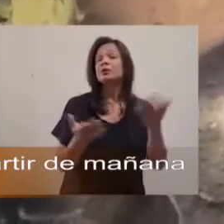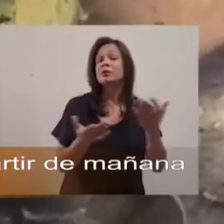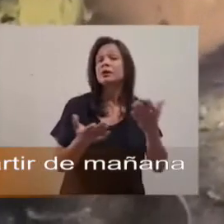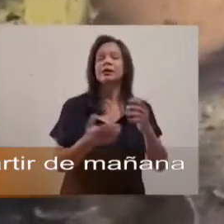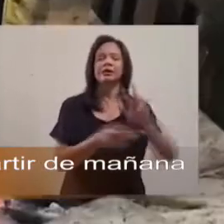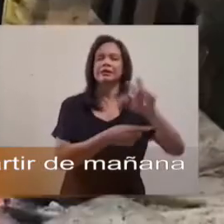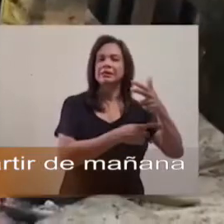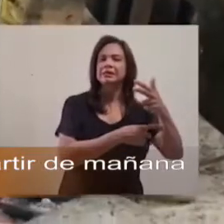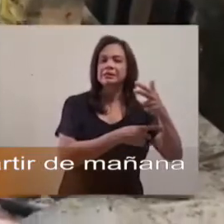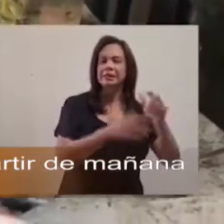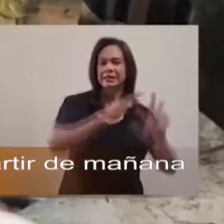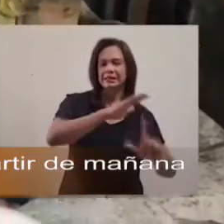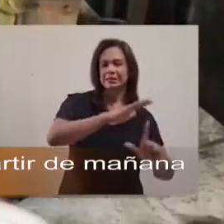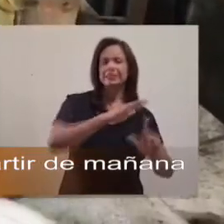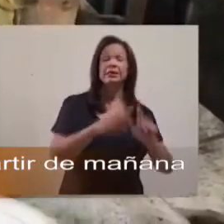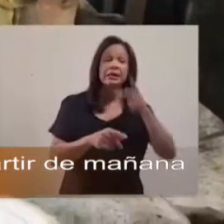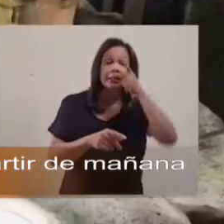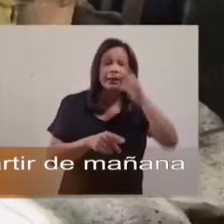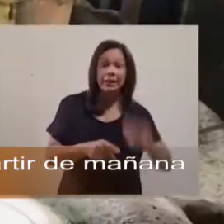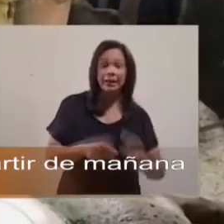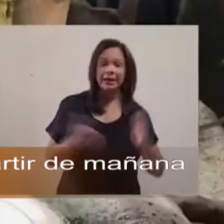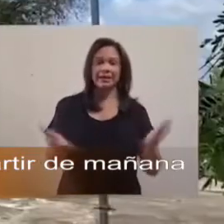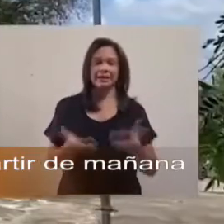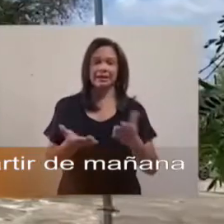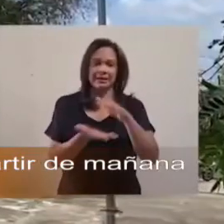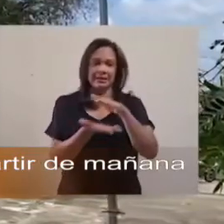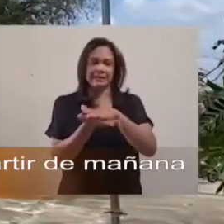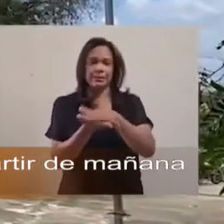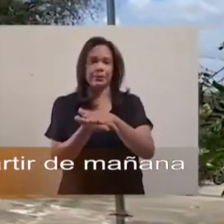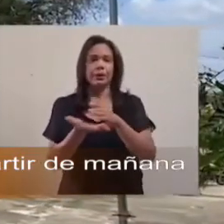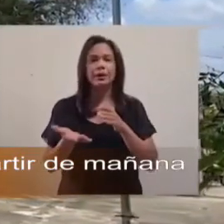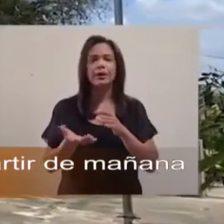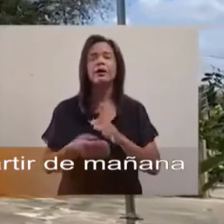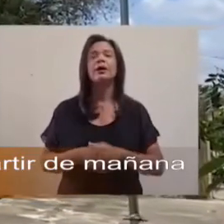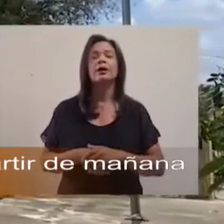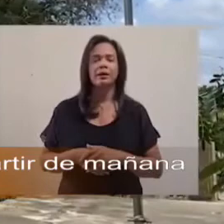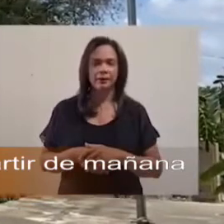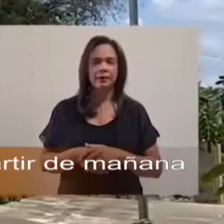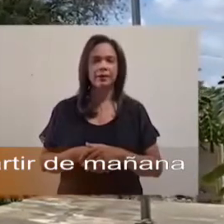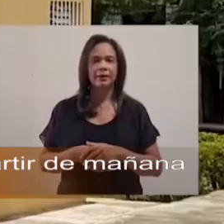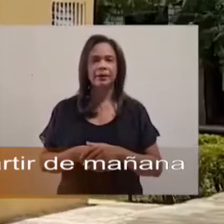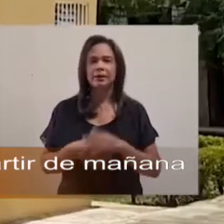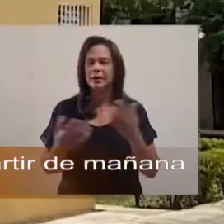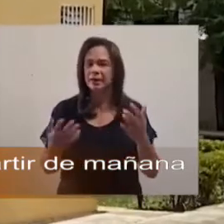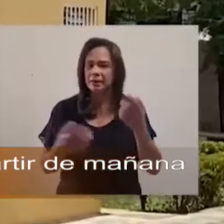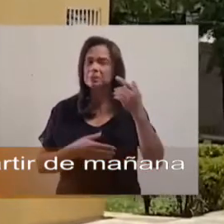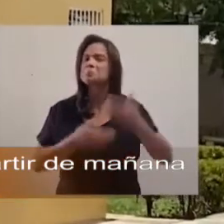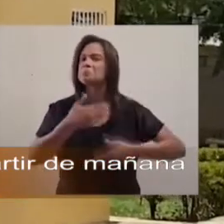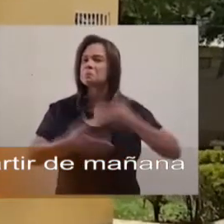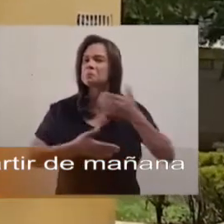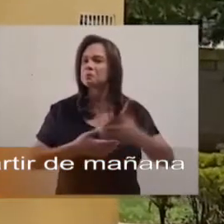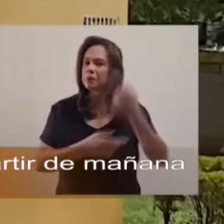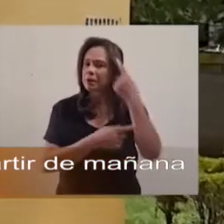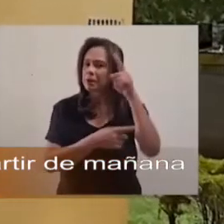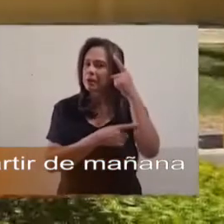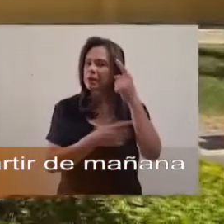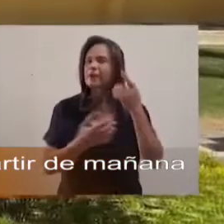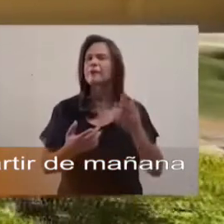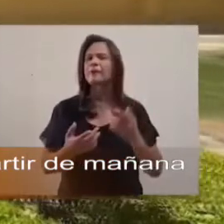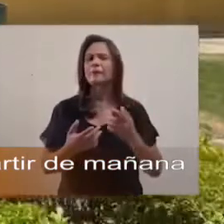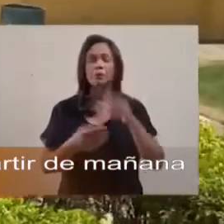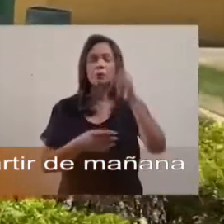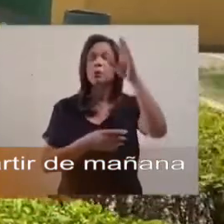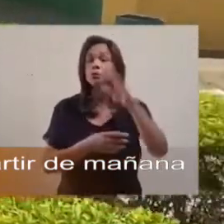apertura general de la docencia, sobre todo en las demarcaciones que registran una alta tasa